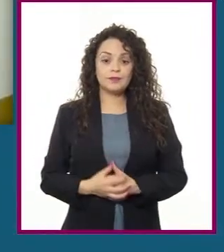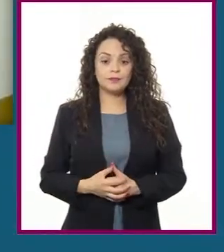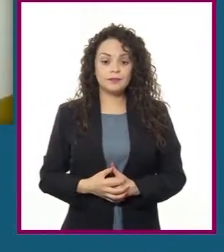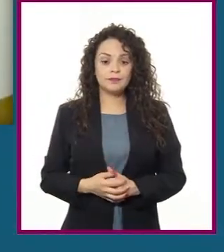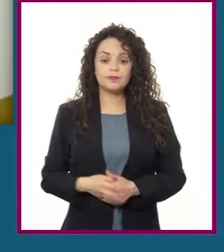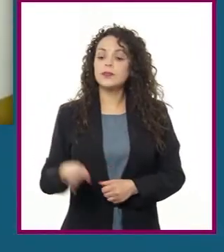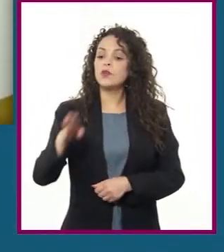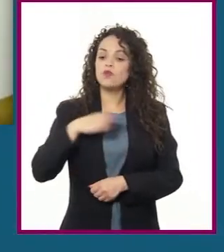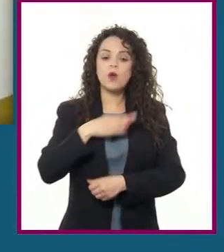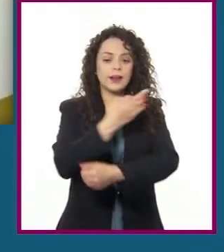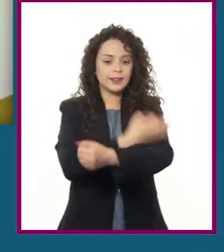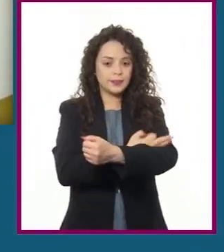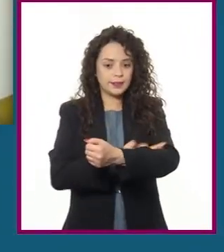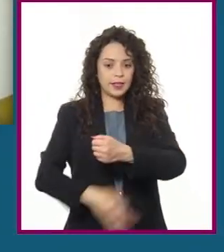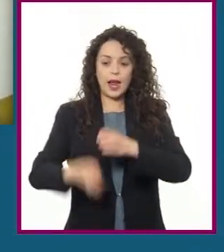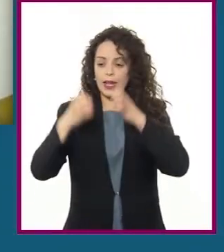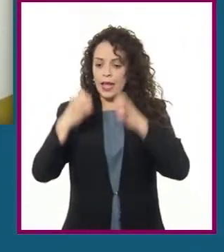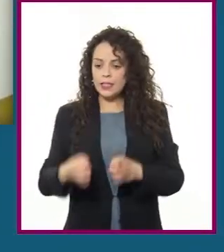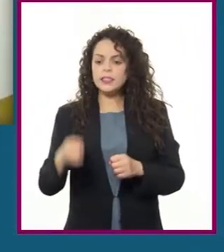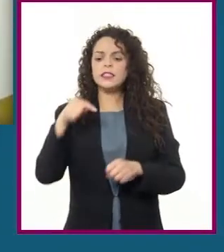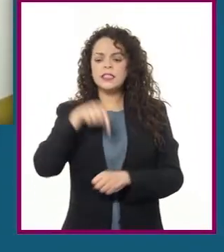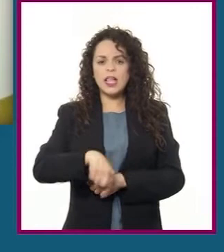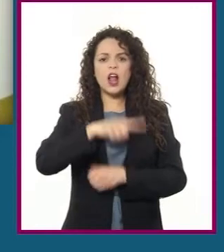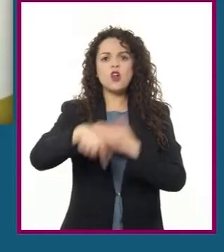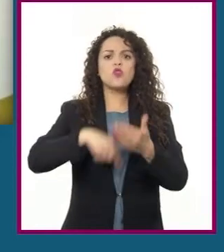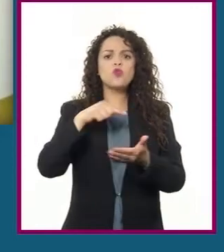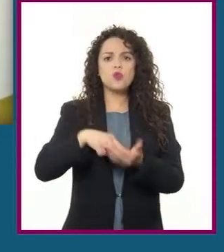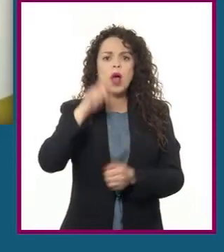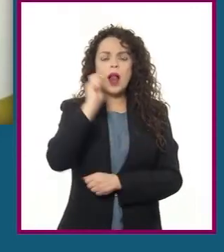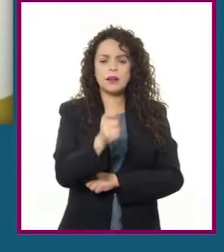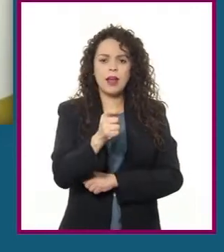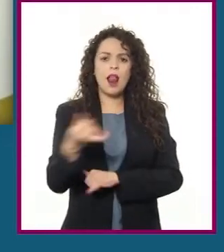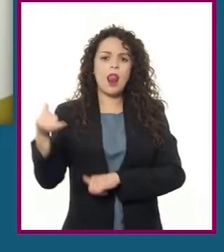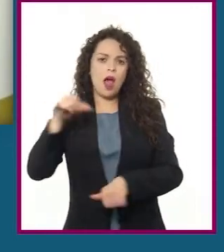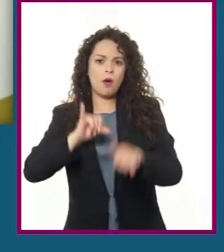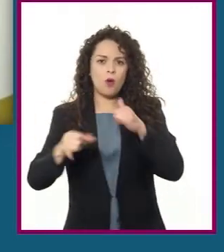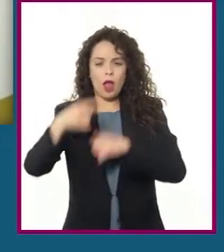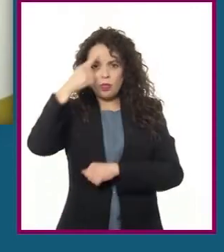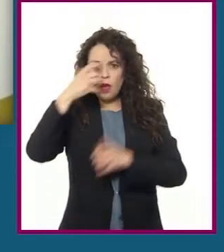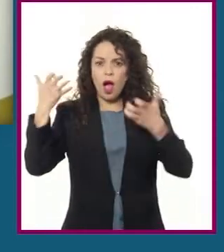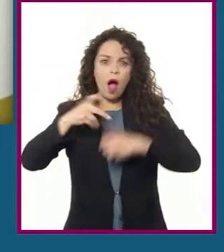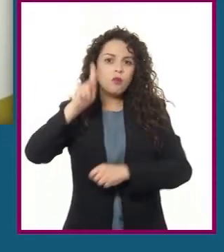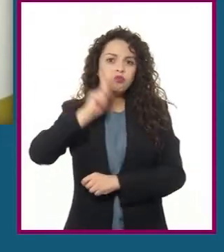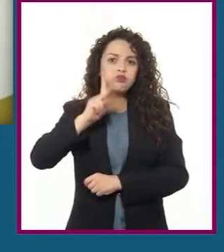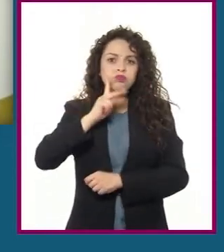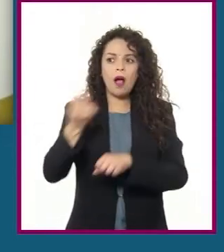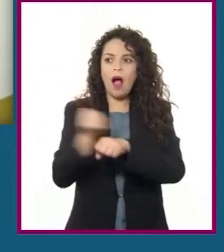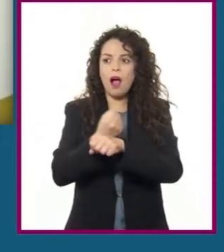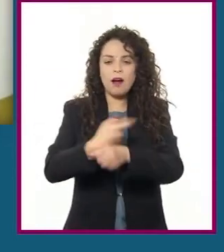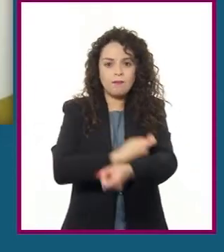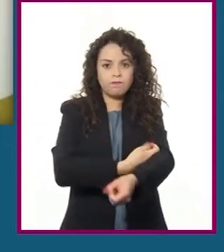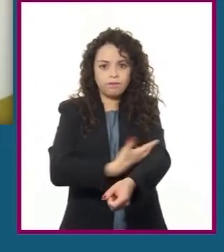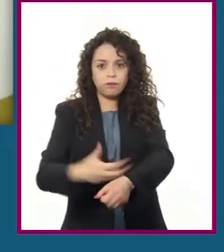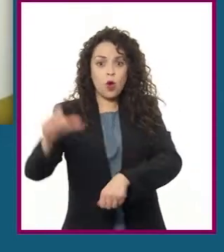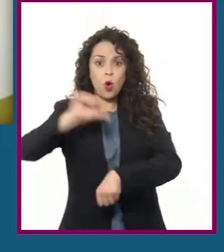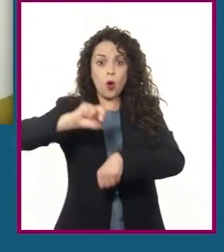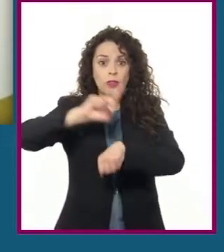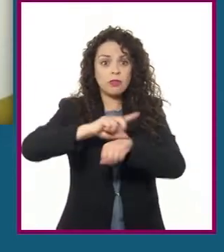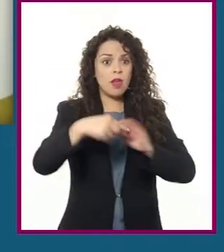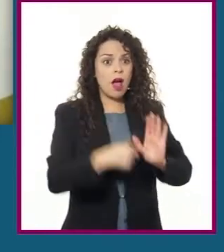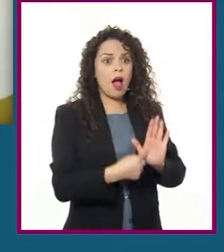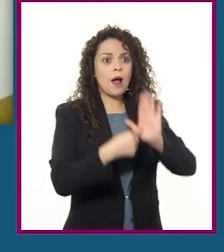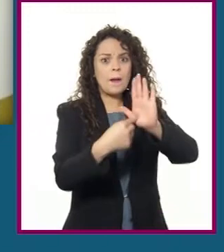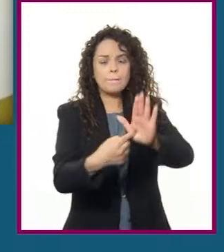Buenas tardes, estamos en un laboratorio de análisis clínicos. El día de hoy les voy a presentar lo que